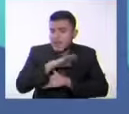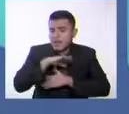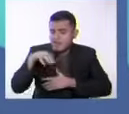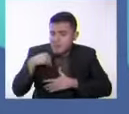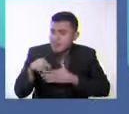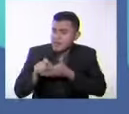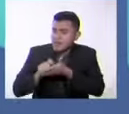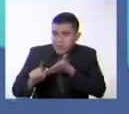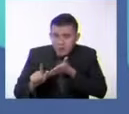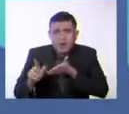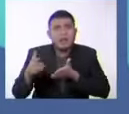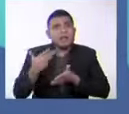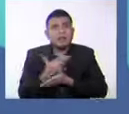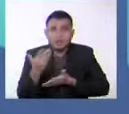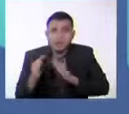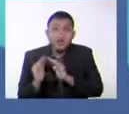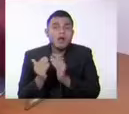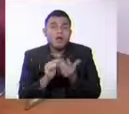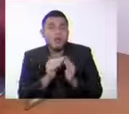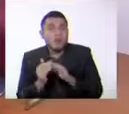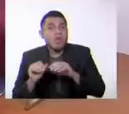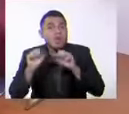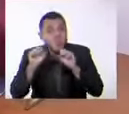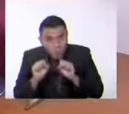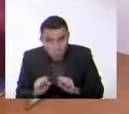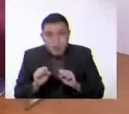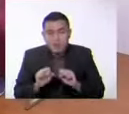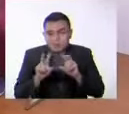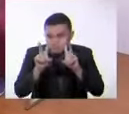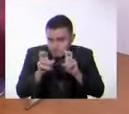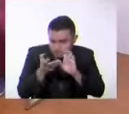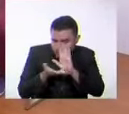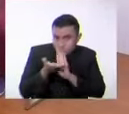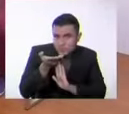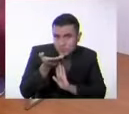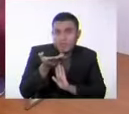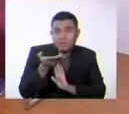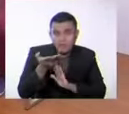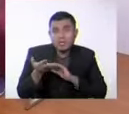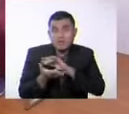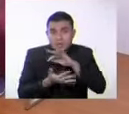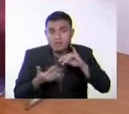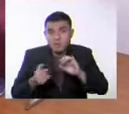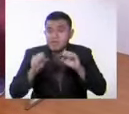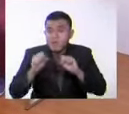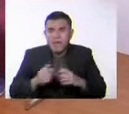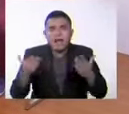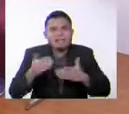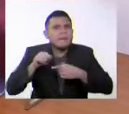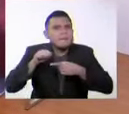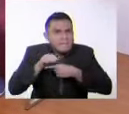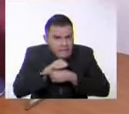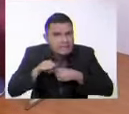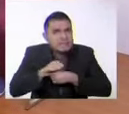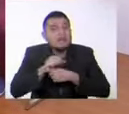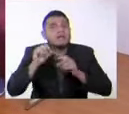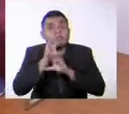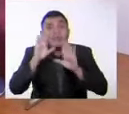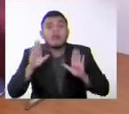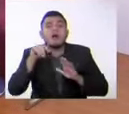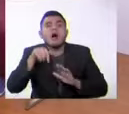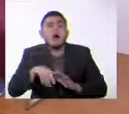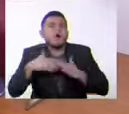escuela, en las comunidades, se aborde el tema del medio ambiente y se generen prácticas claramente. Ahora